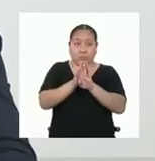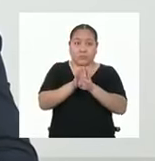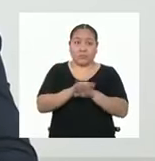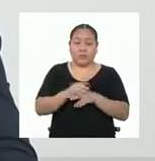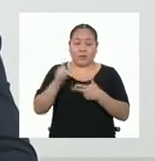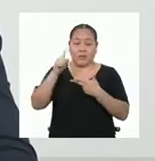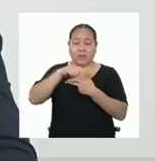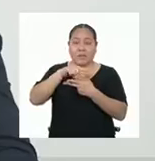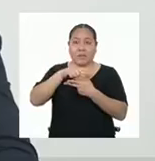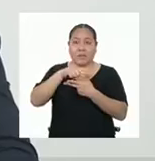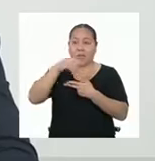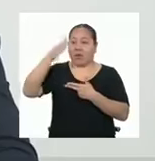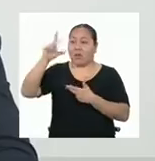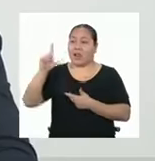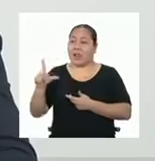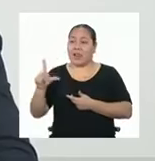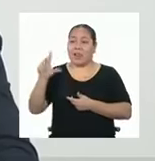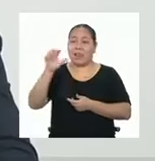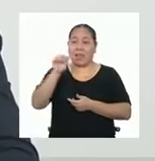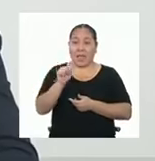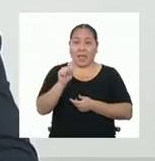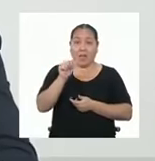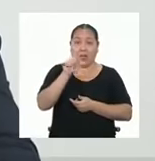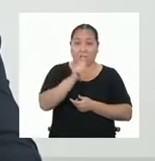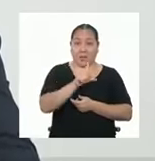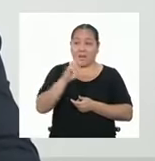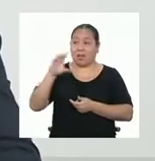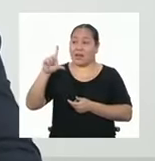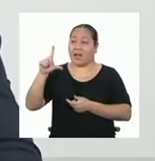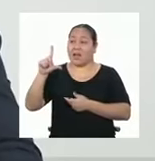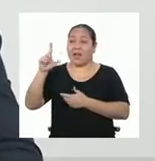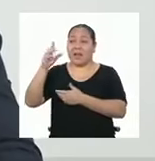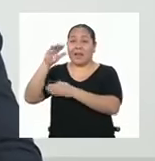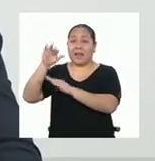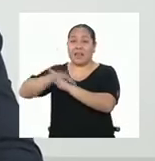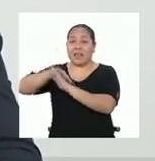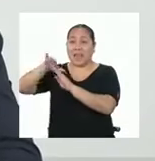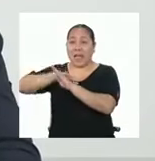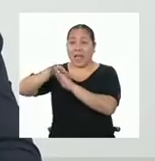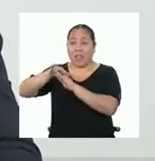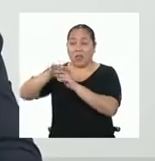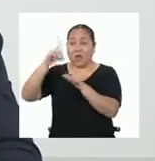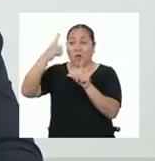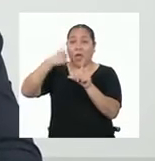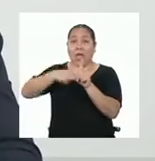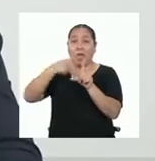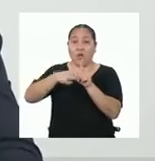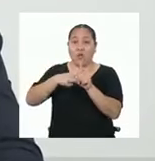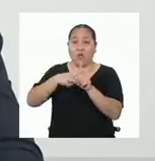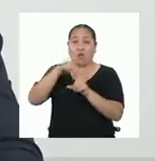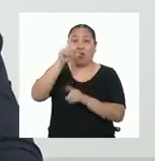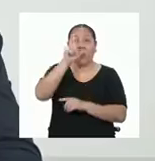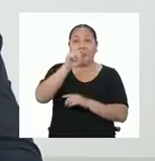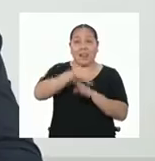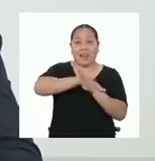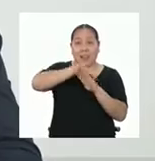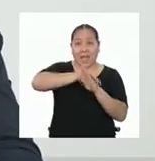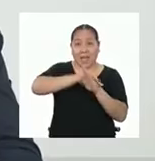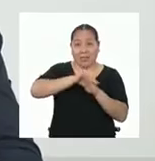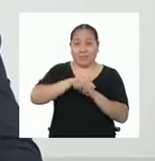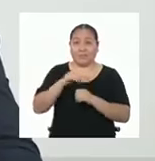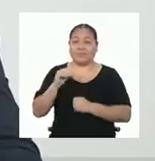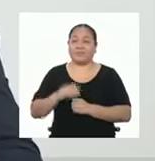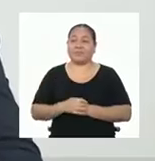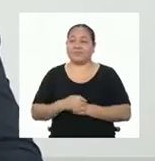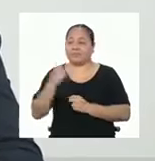compara un lado, un ángulo y otro lado Por eso también le llamamos criterio LAL Ahora, vamos